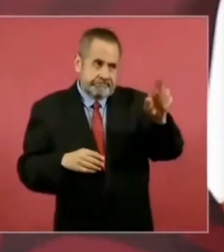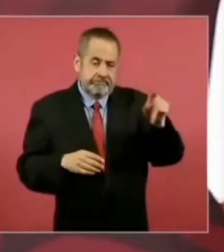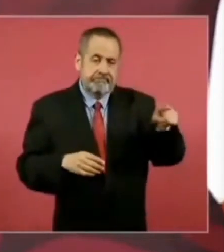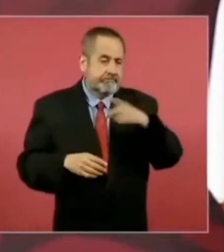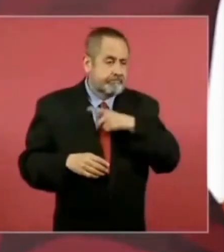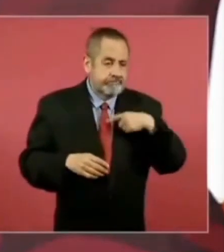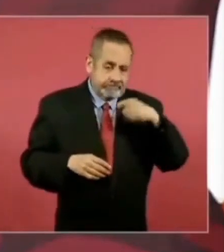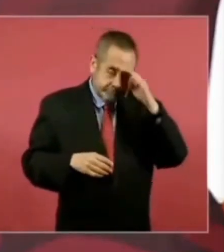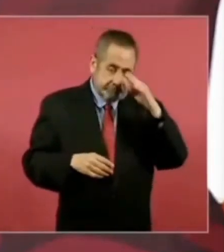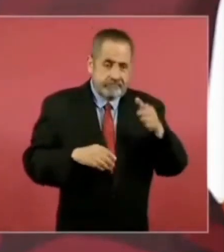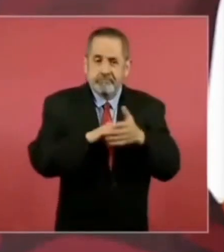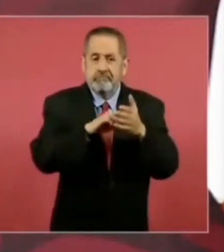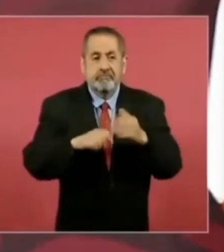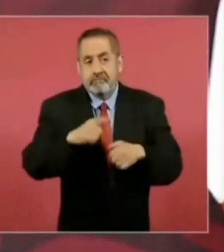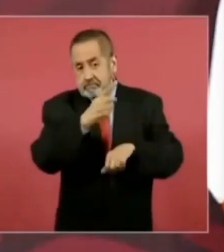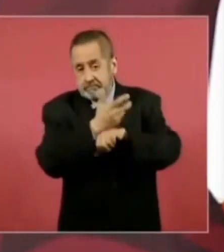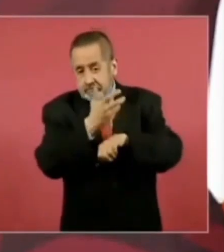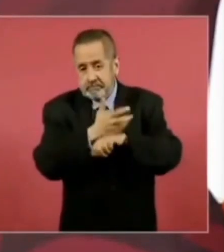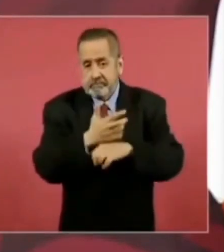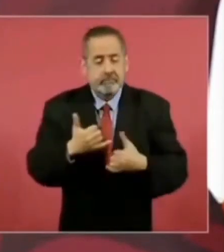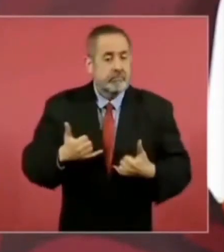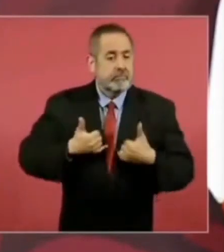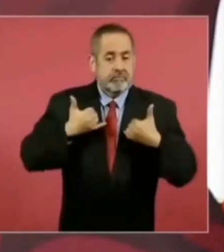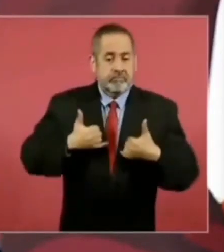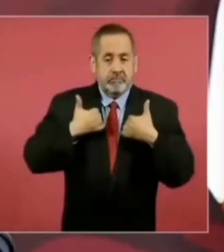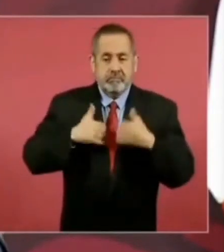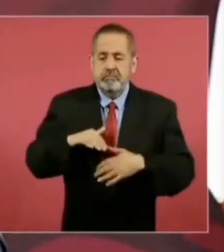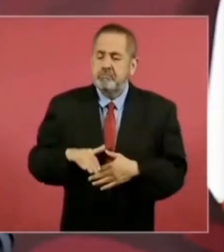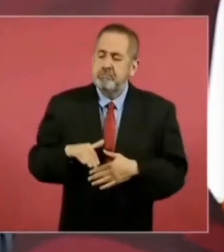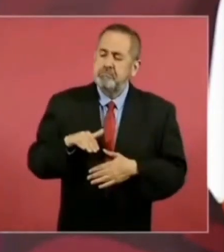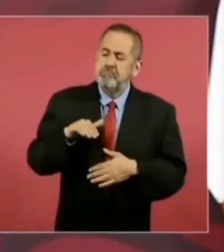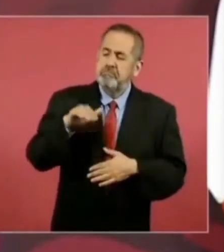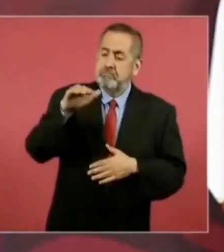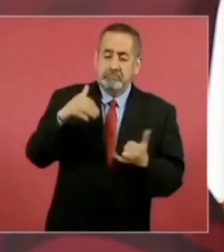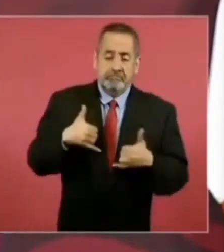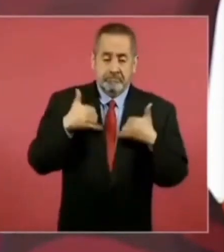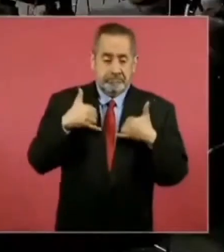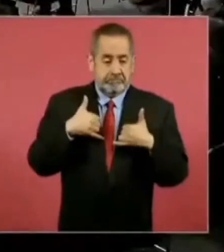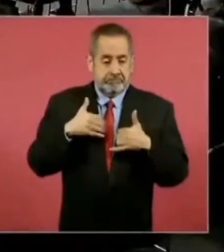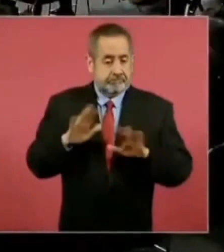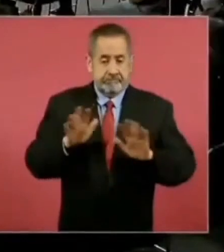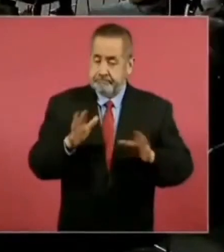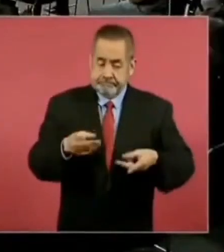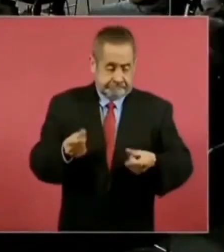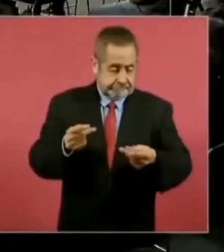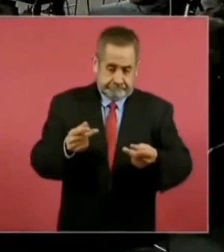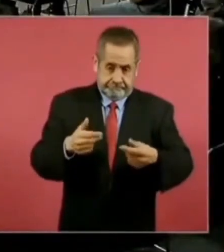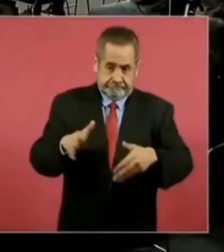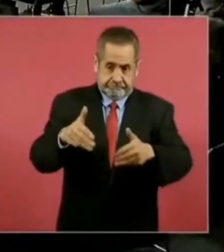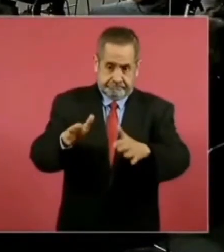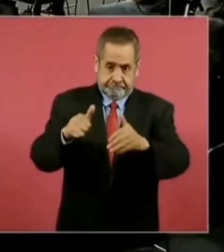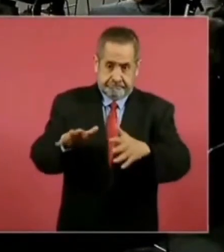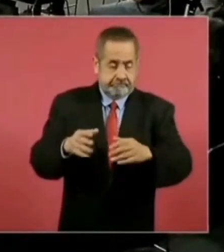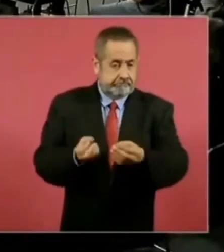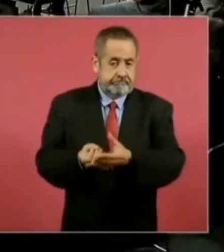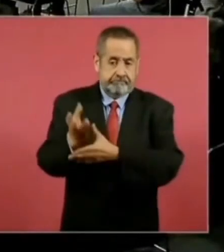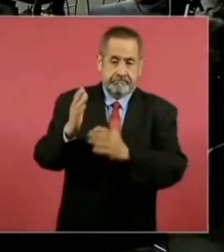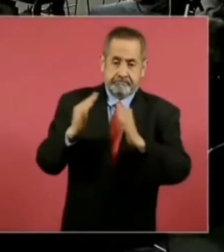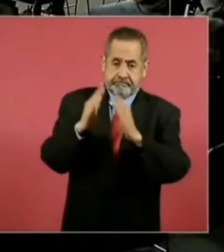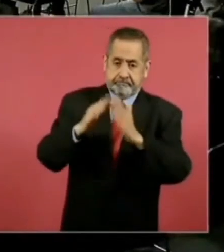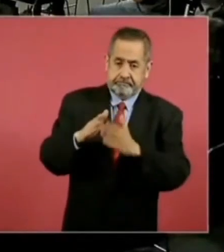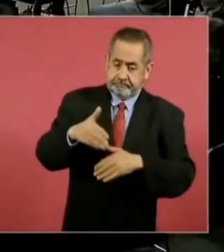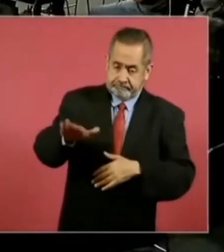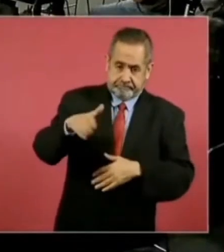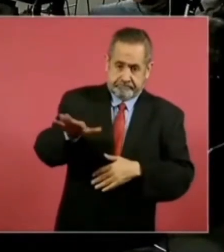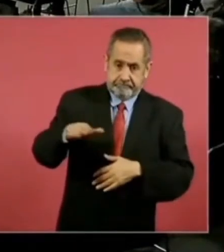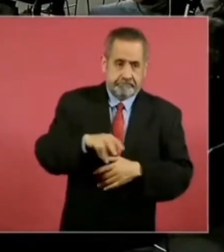los jóvenes apenas están en la adolescencia y ya se salen de la casa.